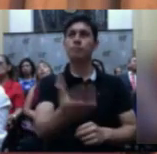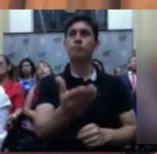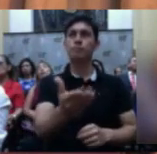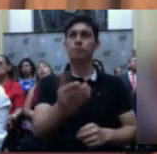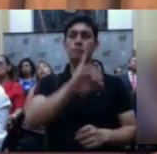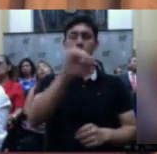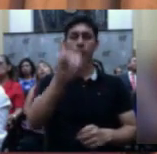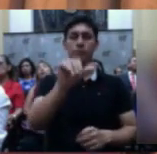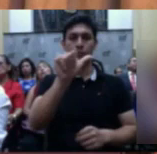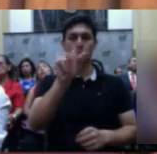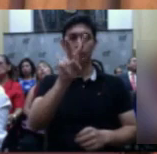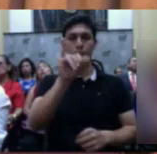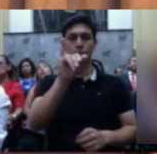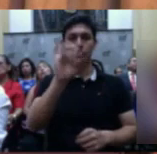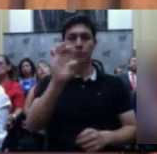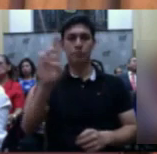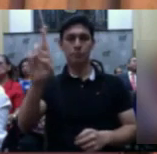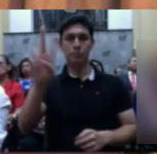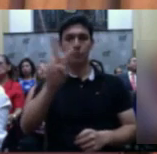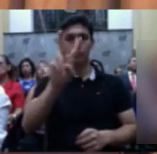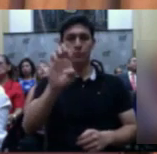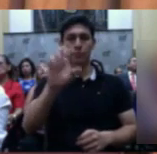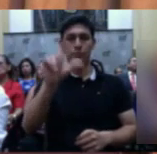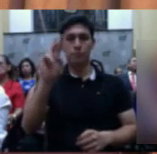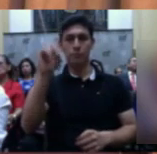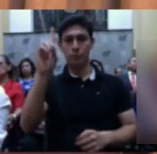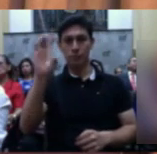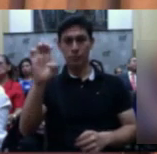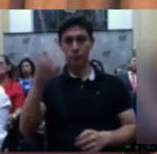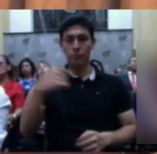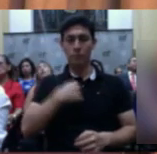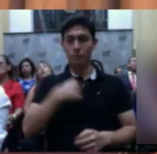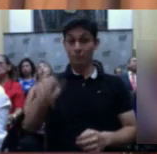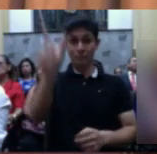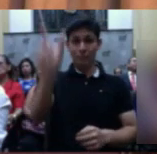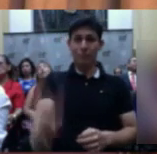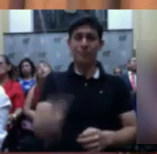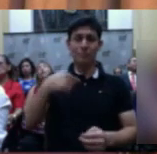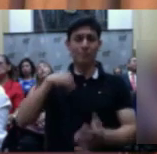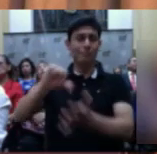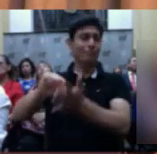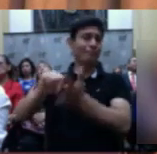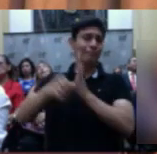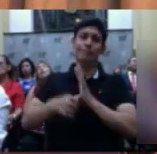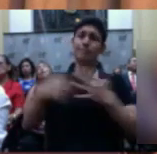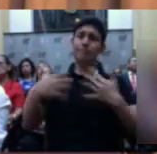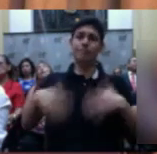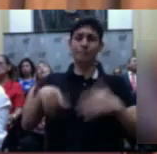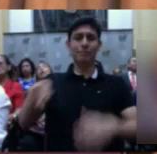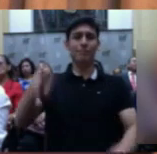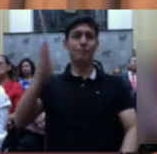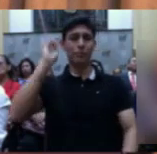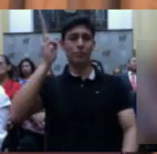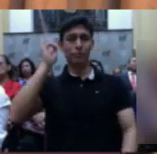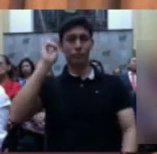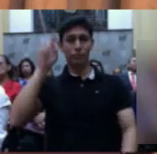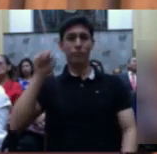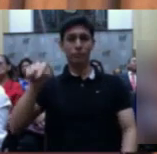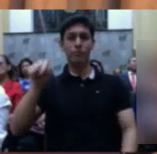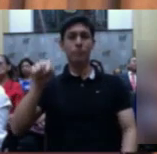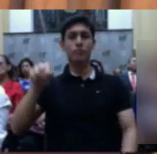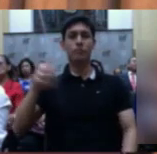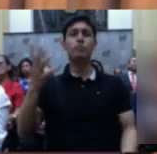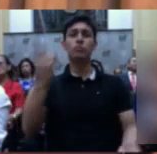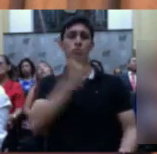de Romaña, persona a quien admiro desde que lo conocí como profesor en la Pontificia Universidad Católica del